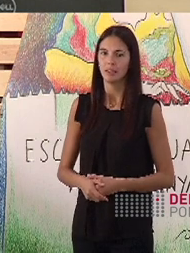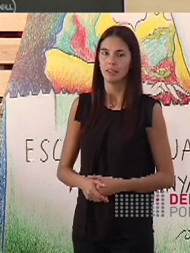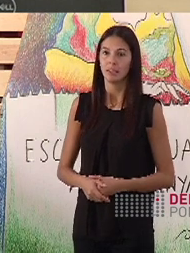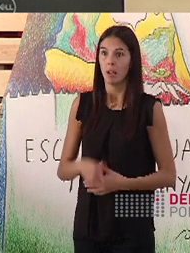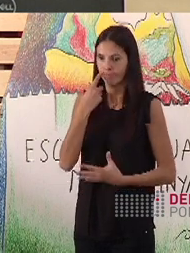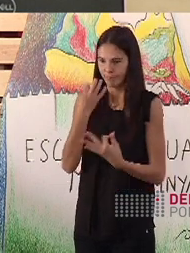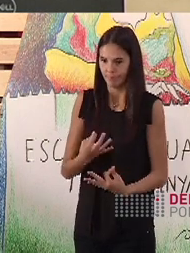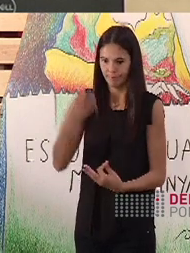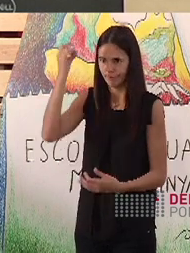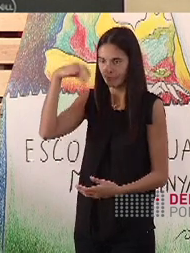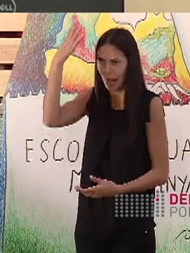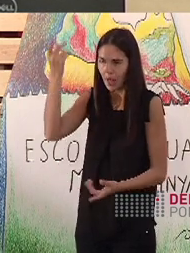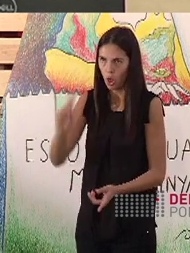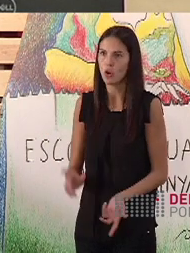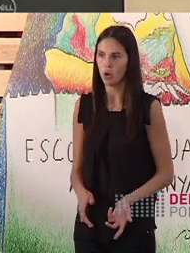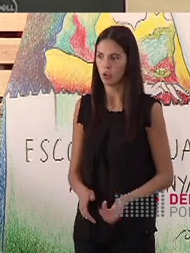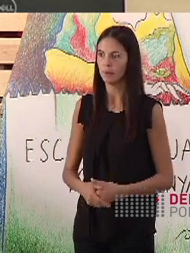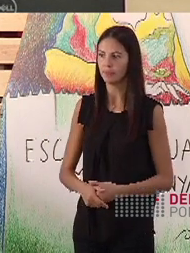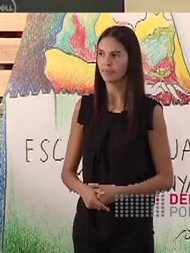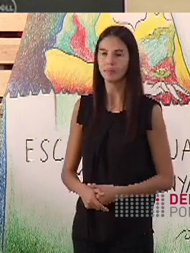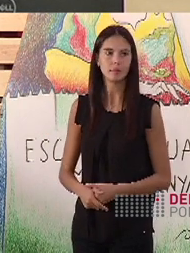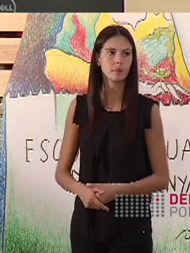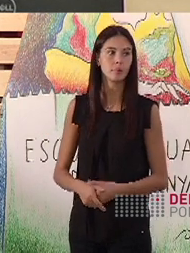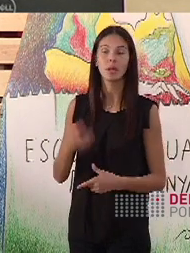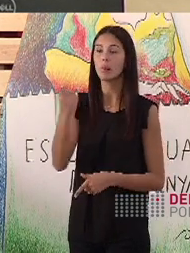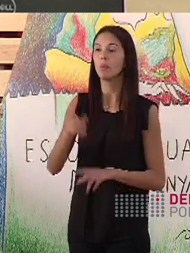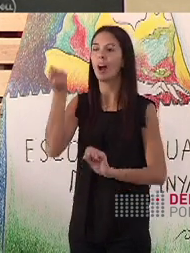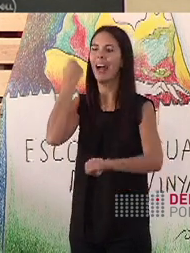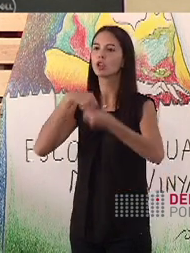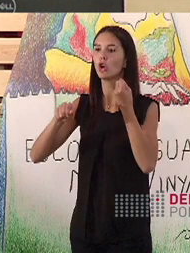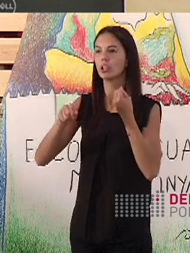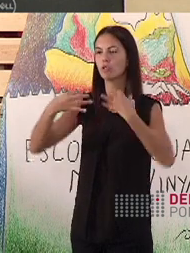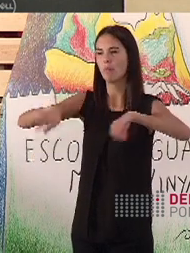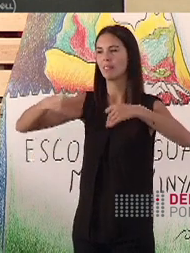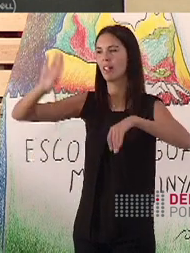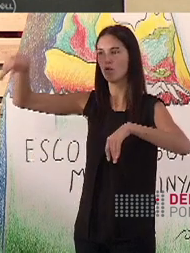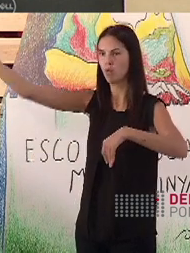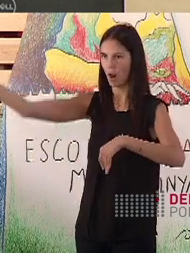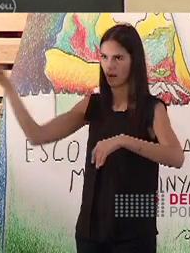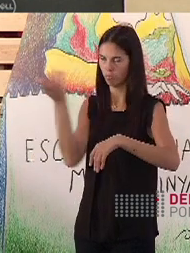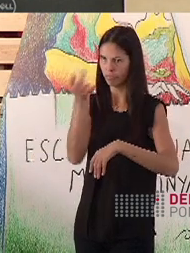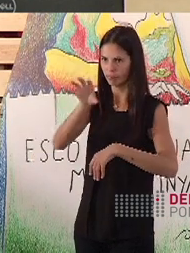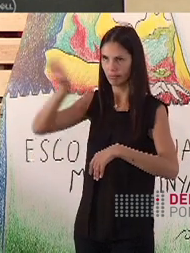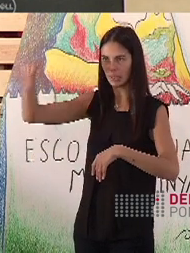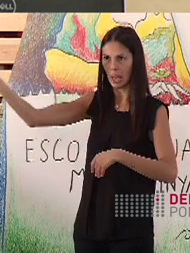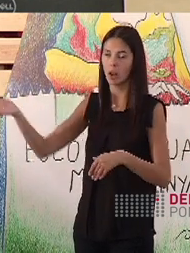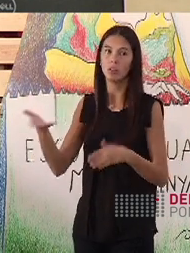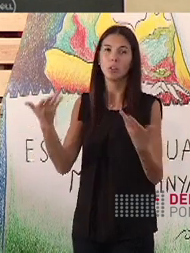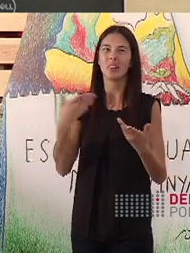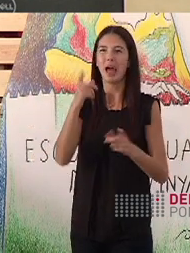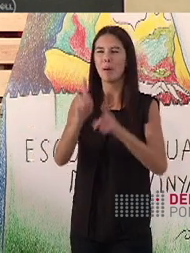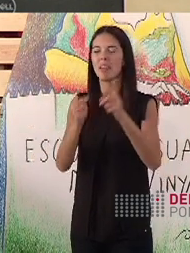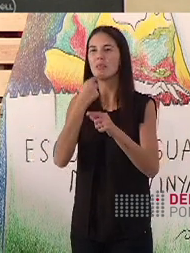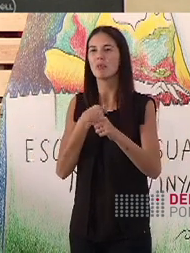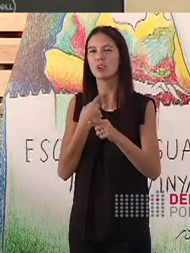No es ficción, pero... También hay que pensar que los actores también son extranjeros. Y lo que nos comentaban es que alguna vez la